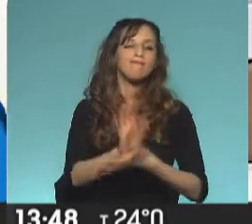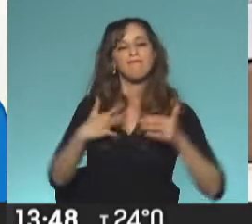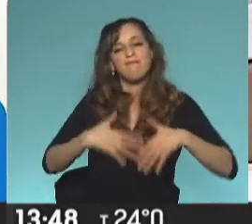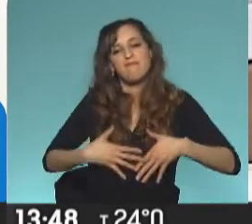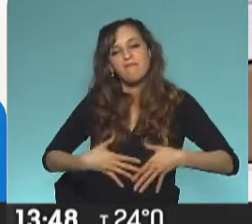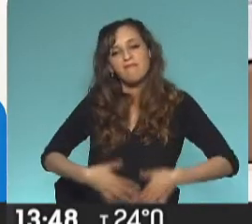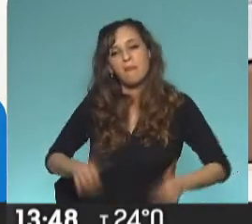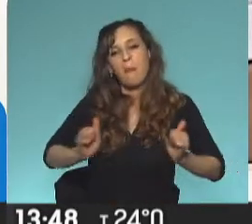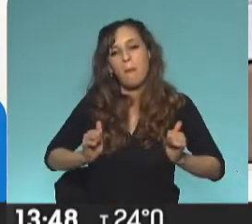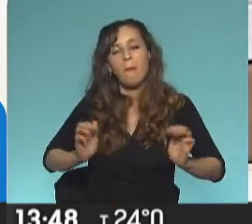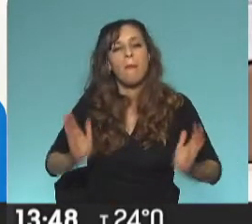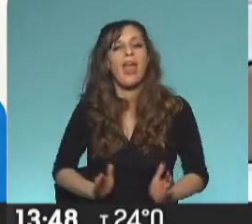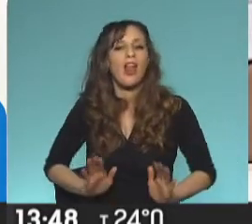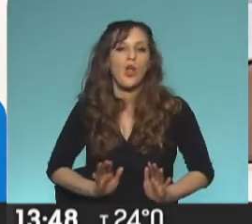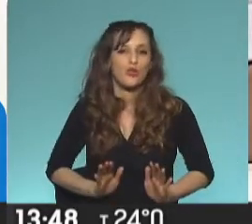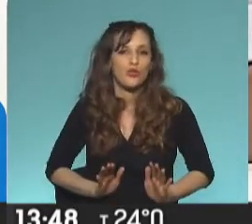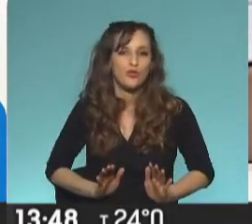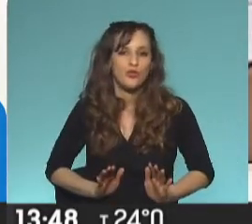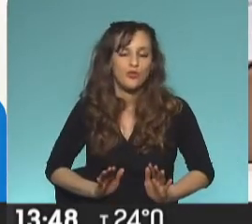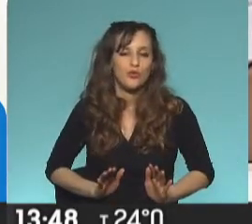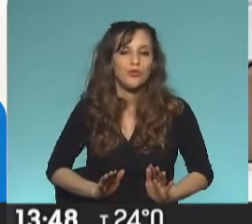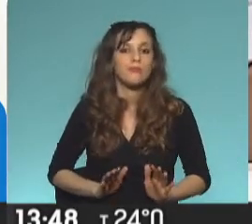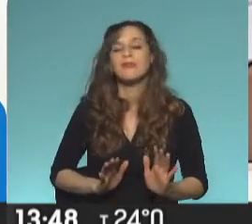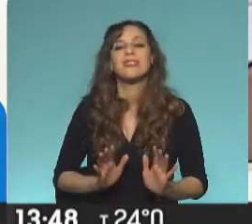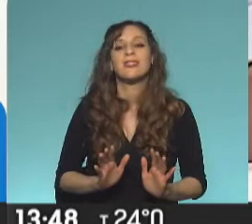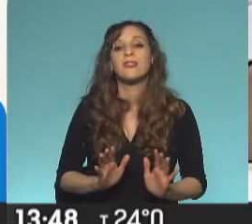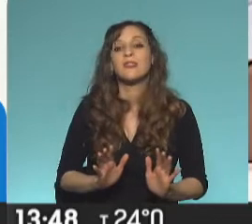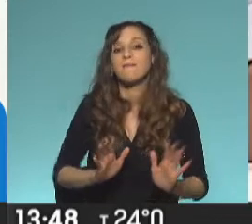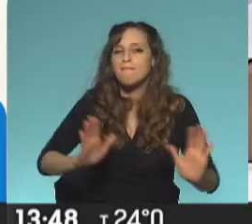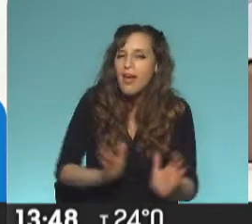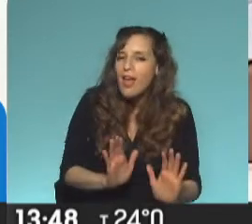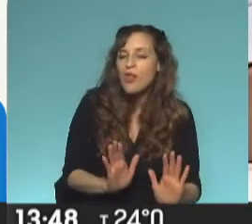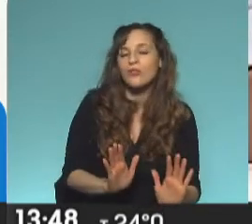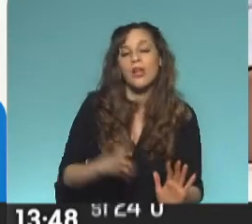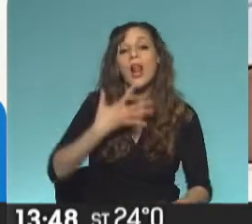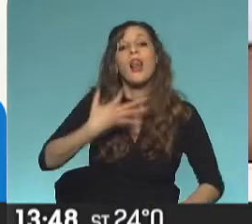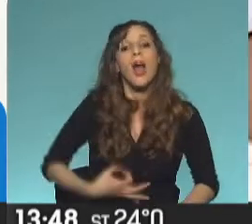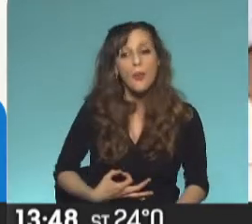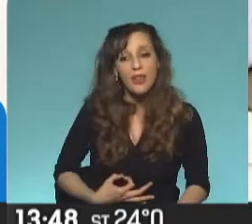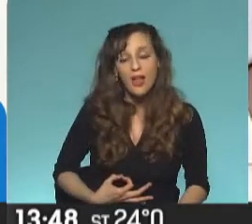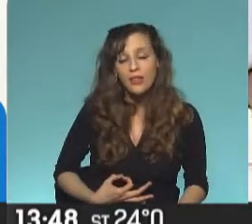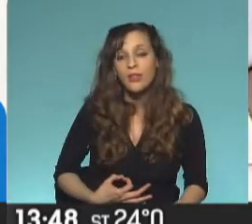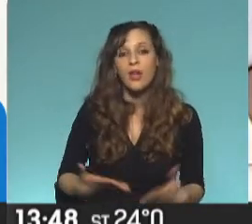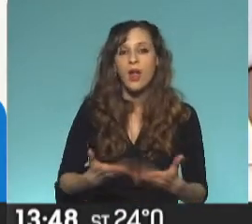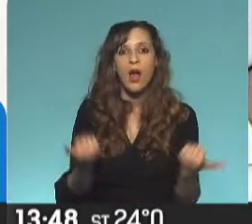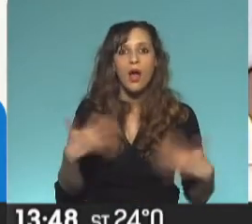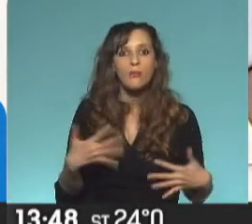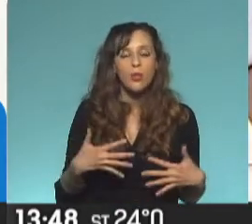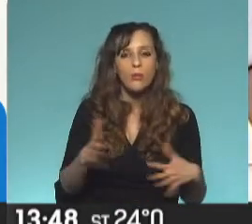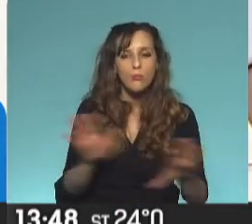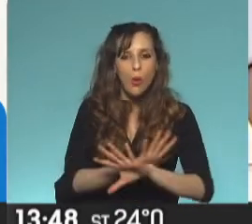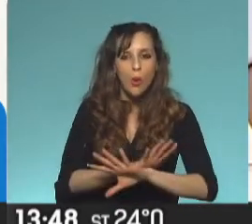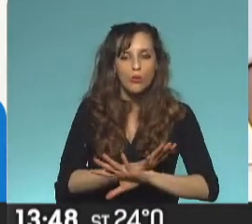que no iba a terminar hasta el último caso hasta que se terminara el último caso y la verdad que antes de lo previsto empezó a crecer